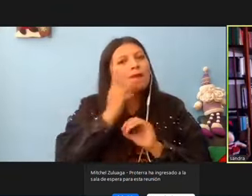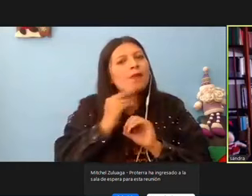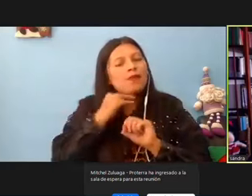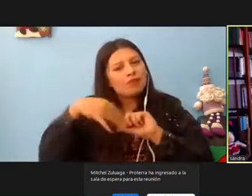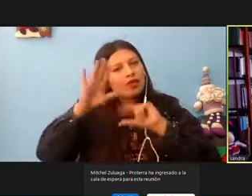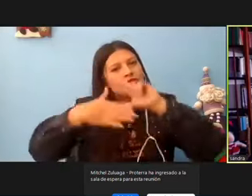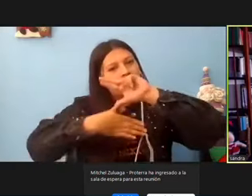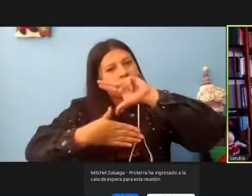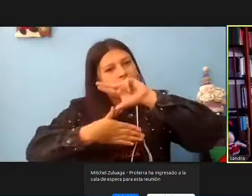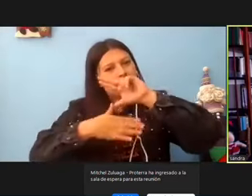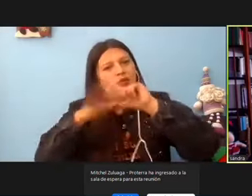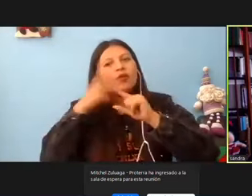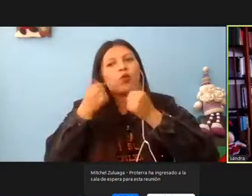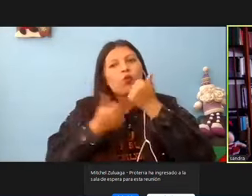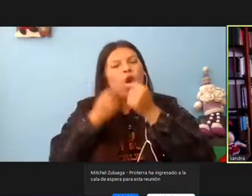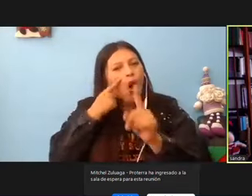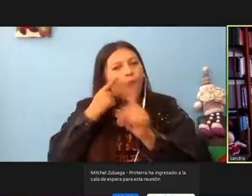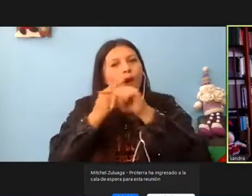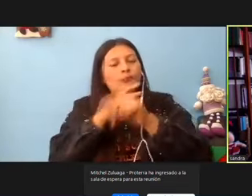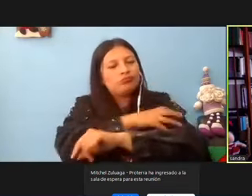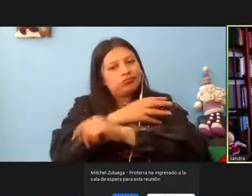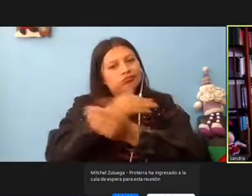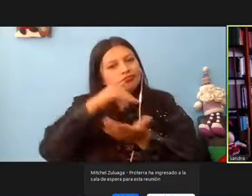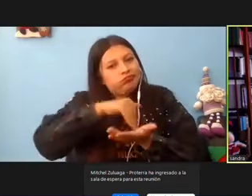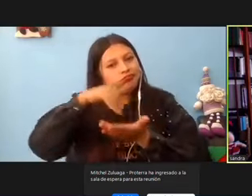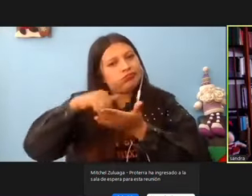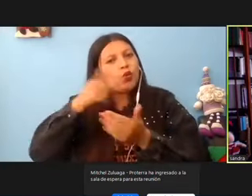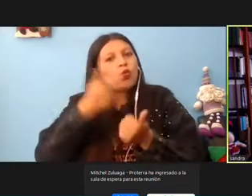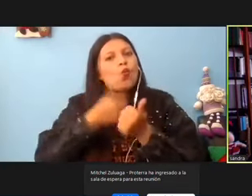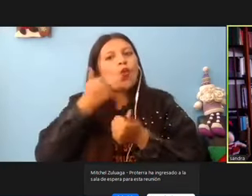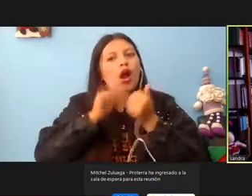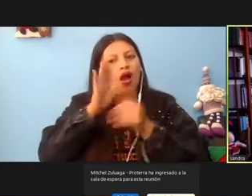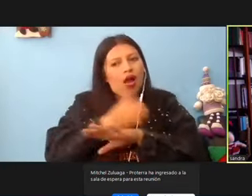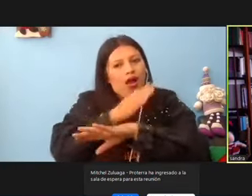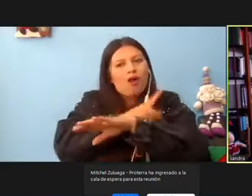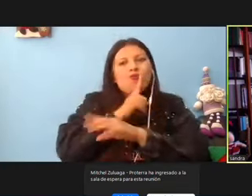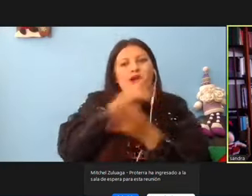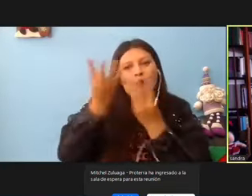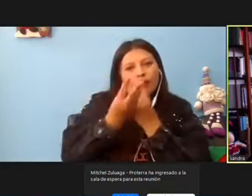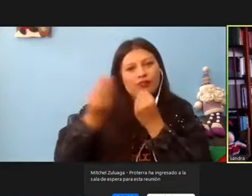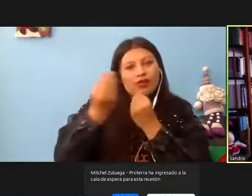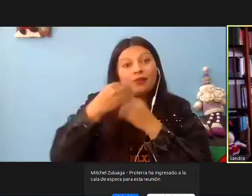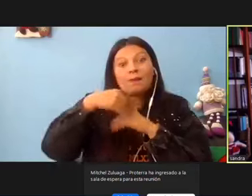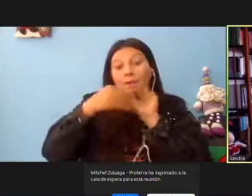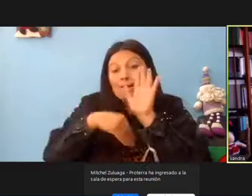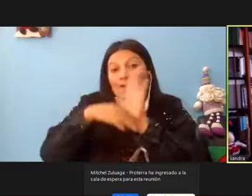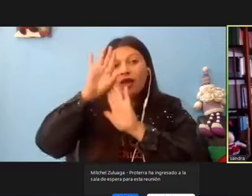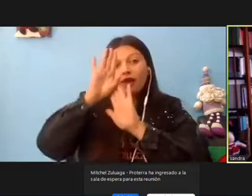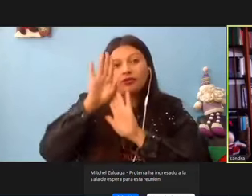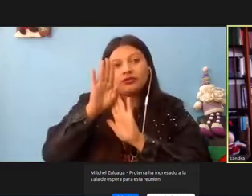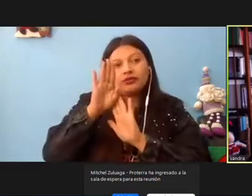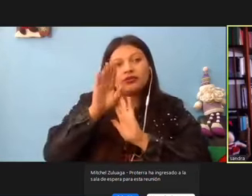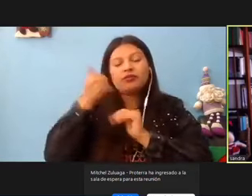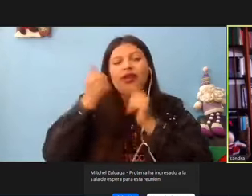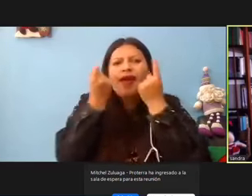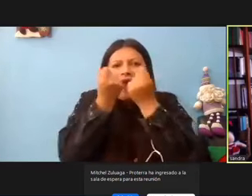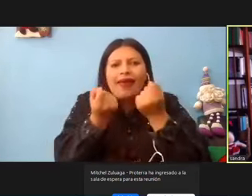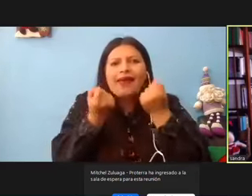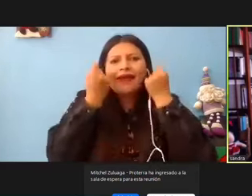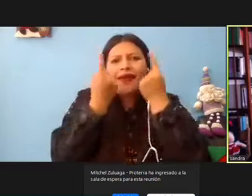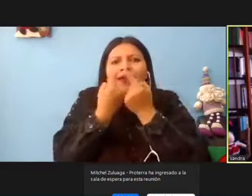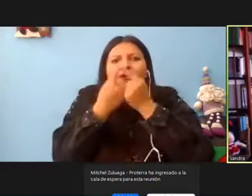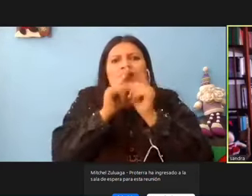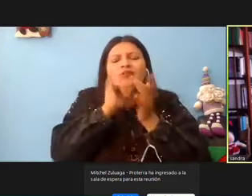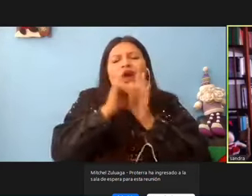latinoamericanas en función de fortalecer el análisis de estas categorías que tú mencionabas. Y sobre todo de entender las diferencias